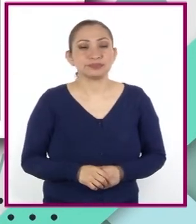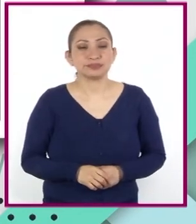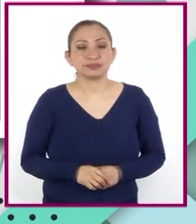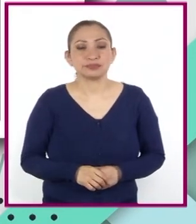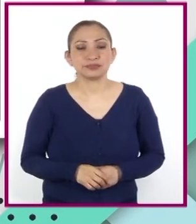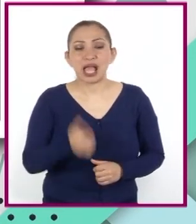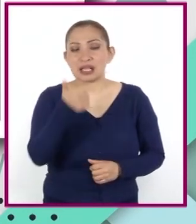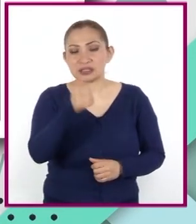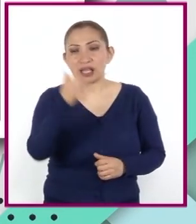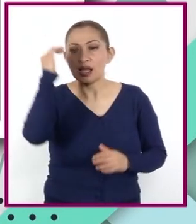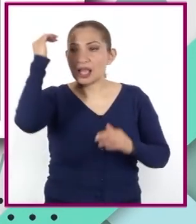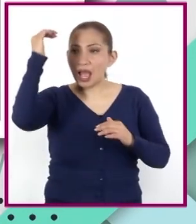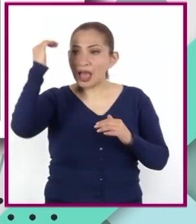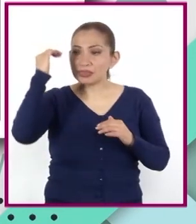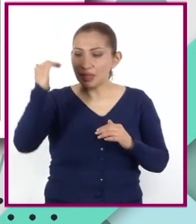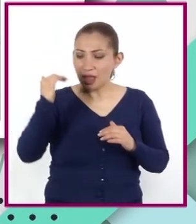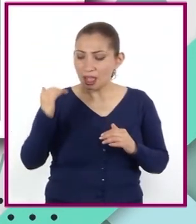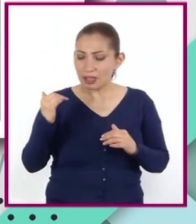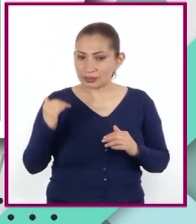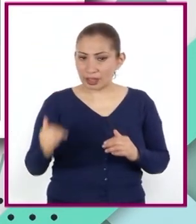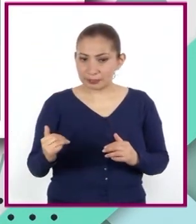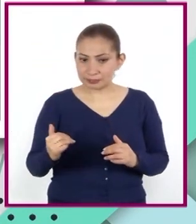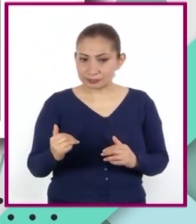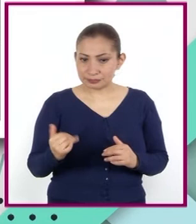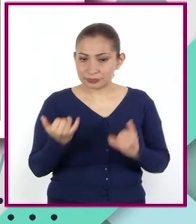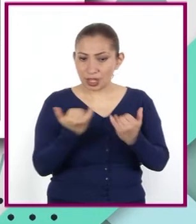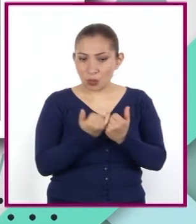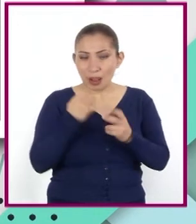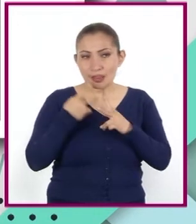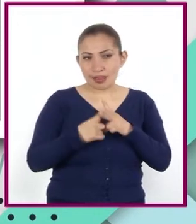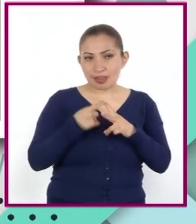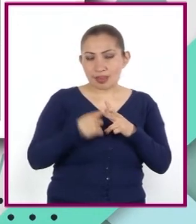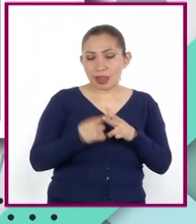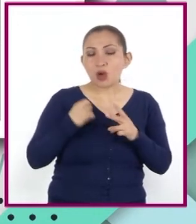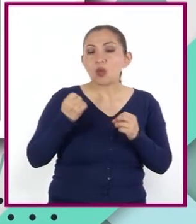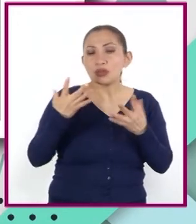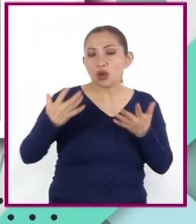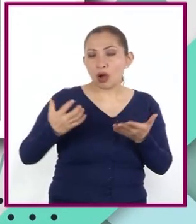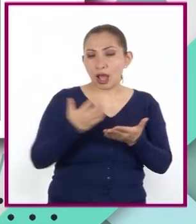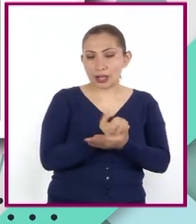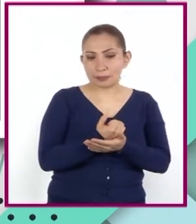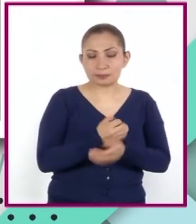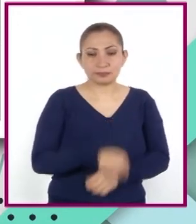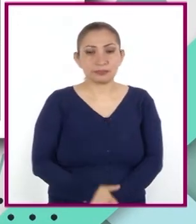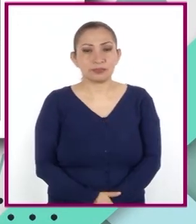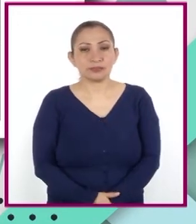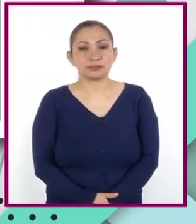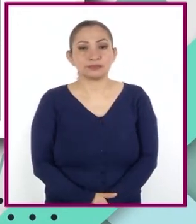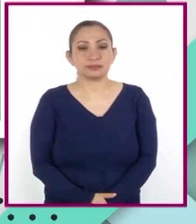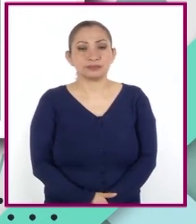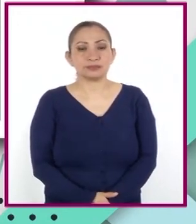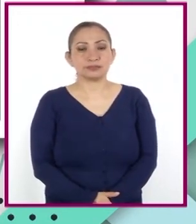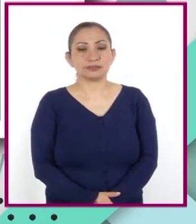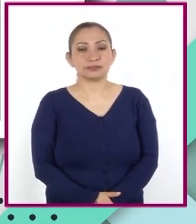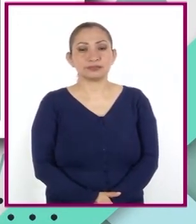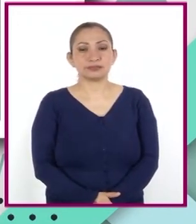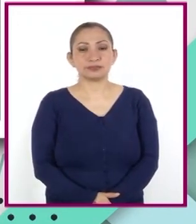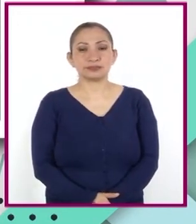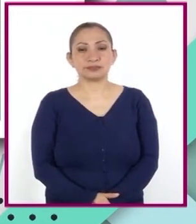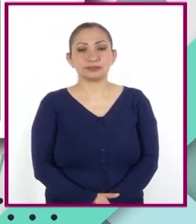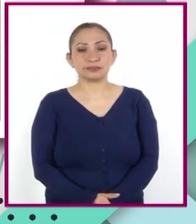Y así, en cada uno de los demás casos, se calculan los ingresos a obtener.